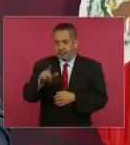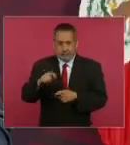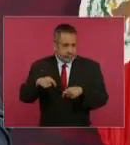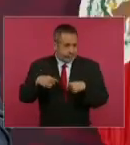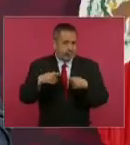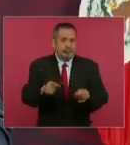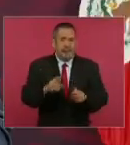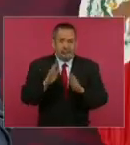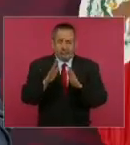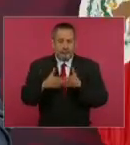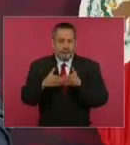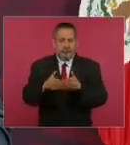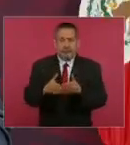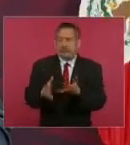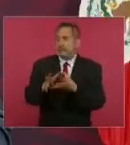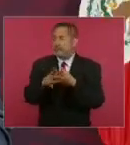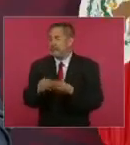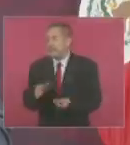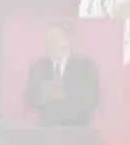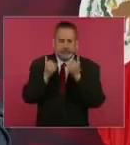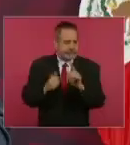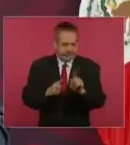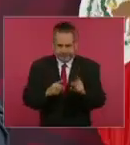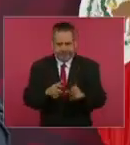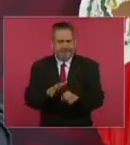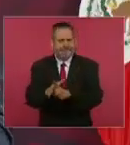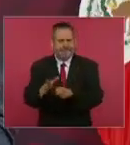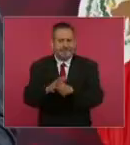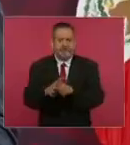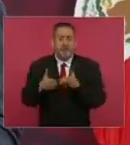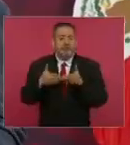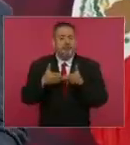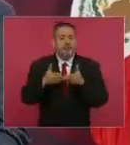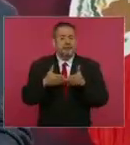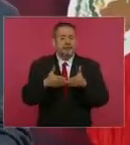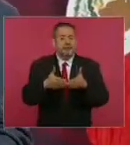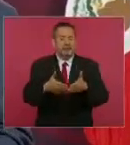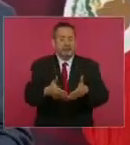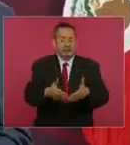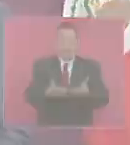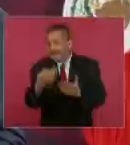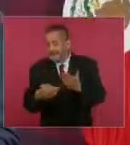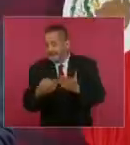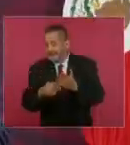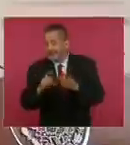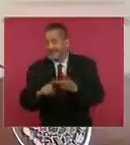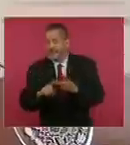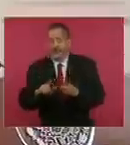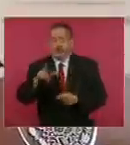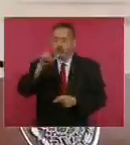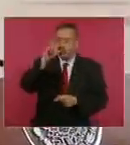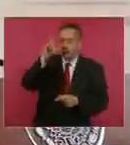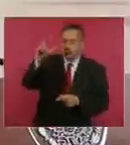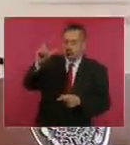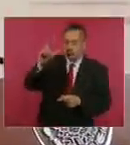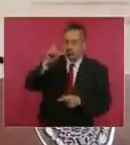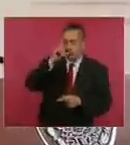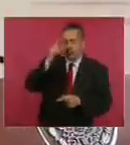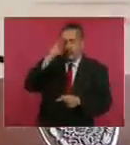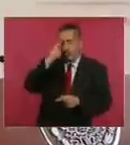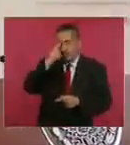hay problema de abasto de combustibles, pero nos falta la luz para que